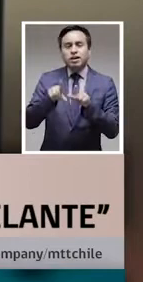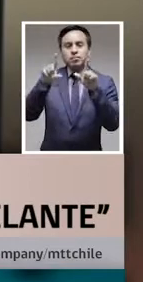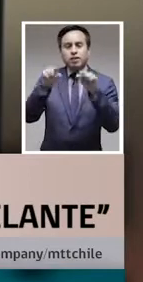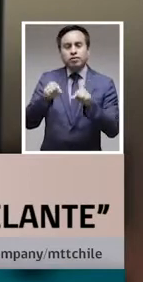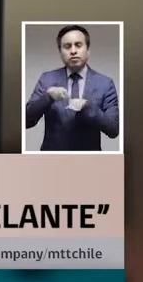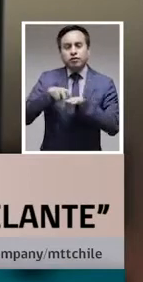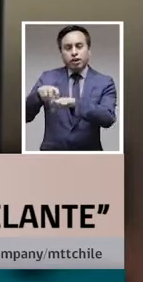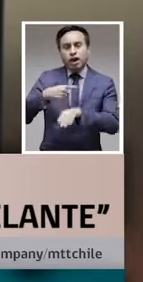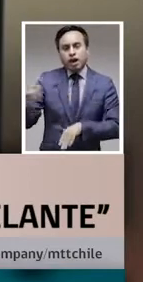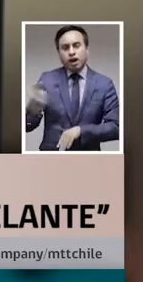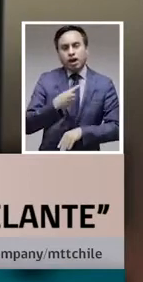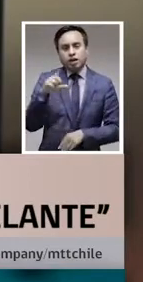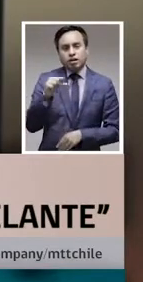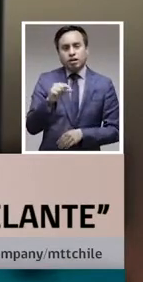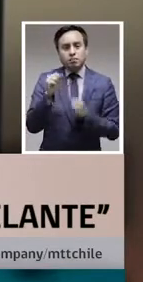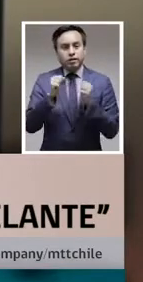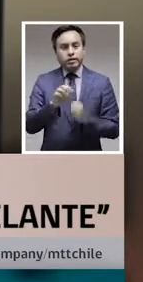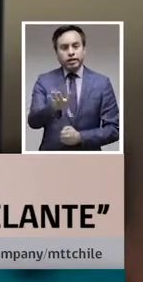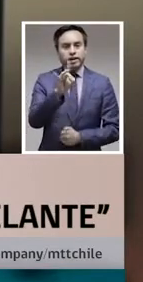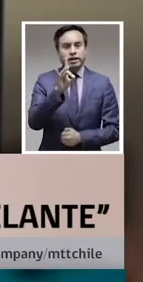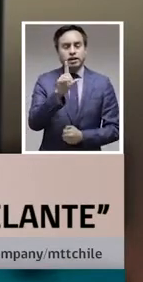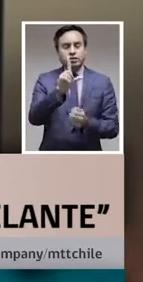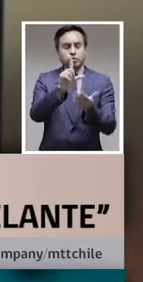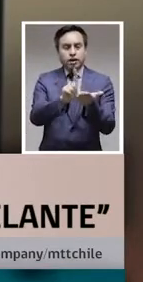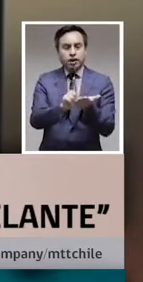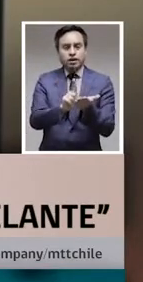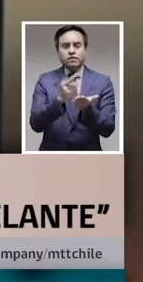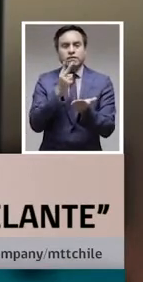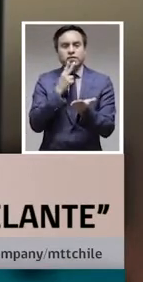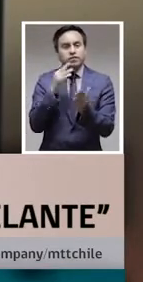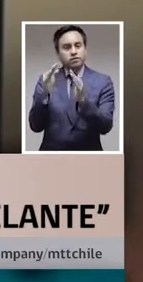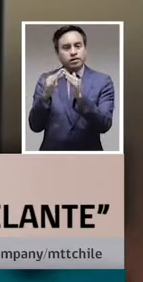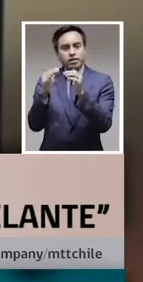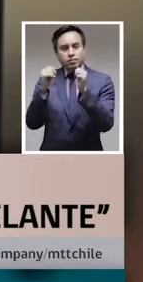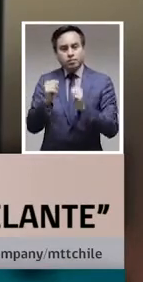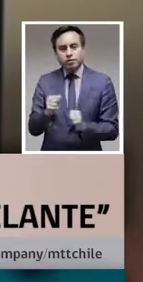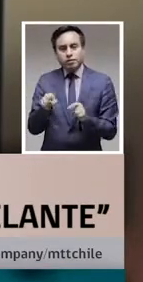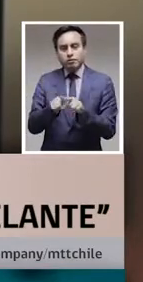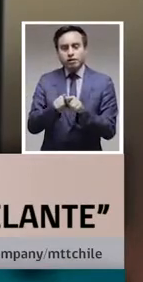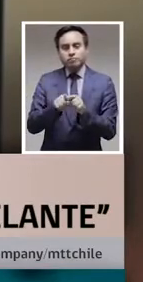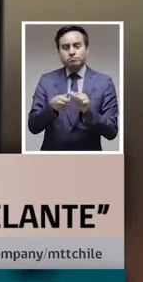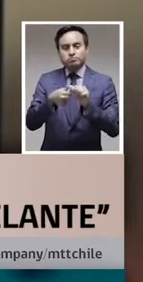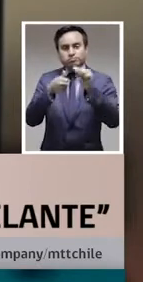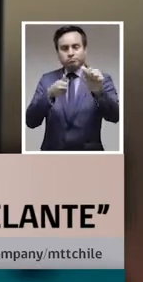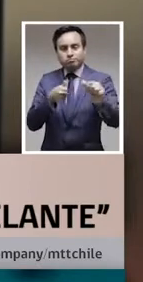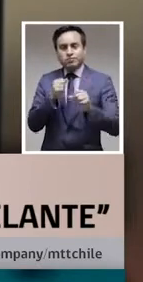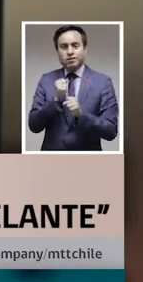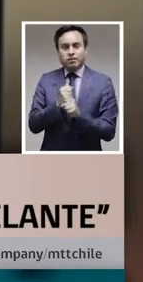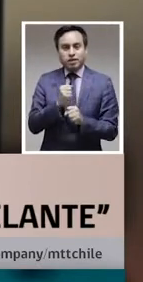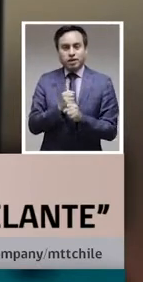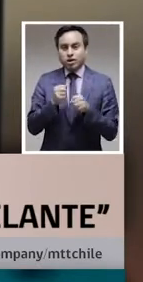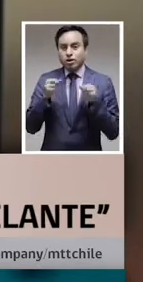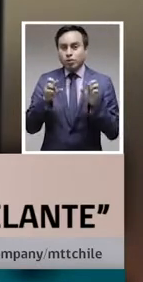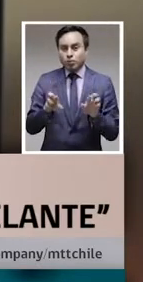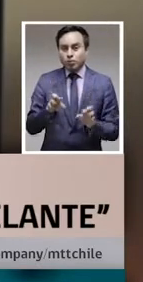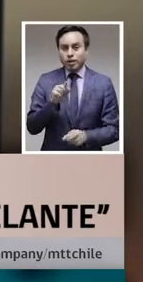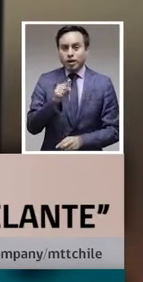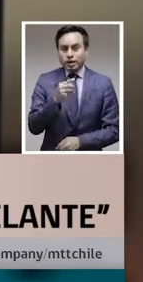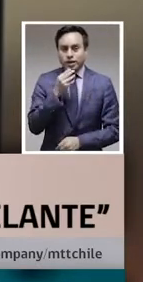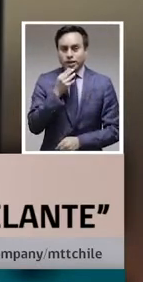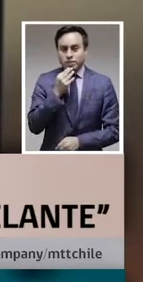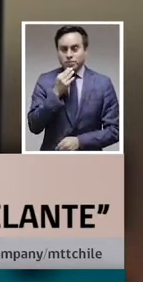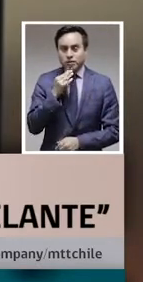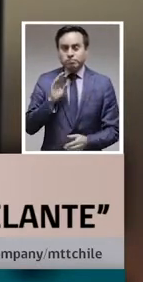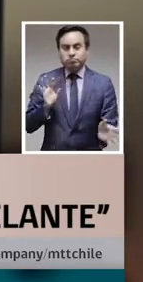viaje, de poder elegir su localización y su vivienda y poder teletrabajar. Y ahí viene una oportunidad también para